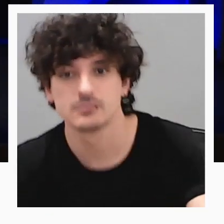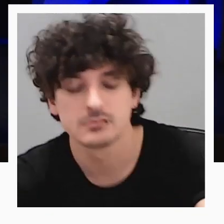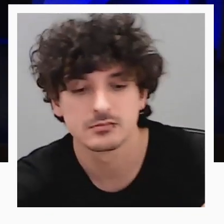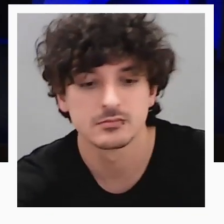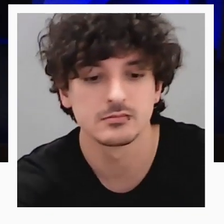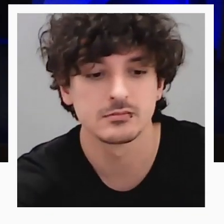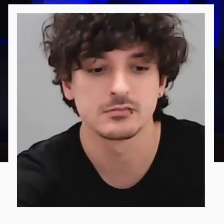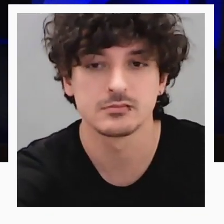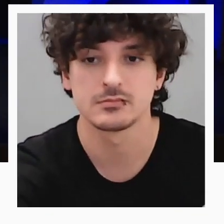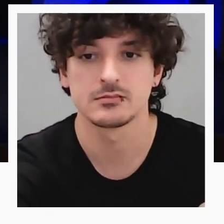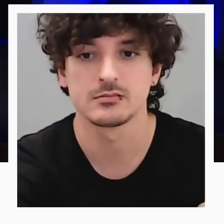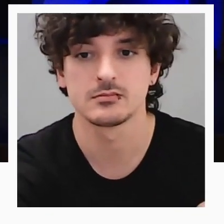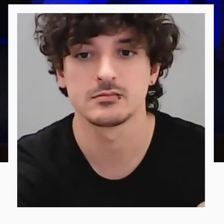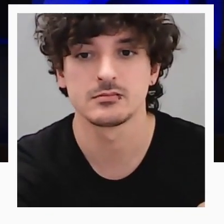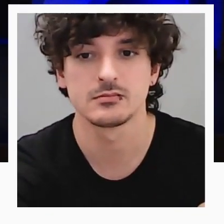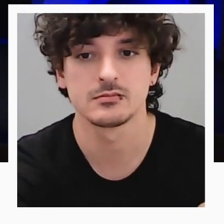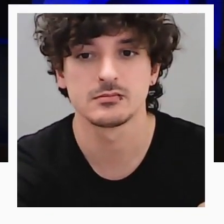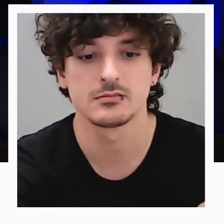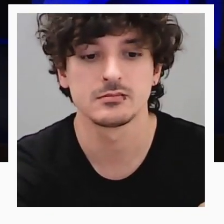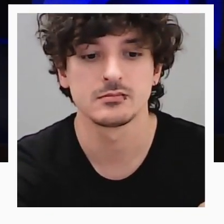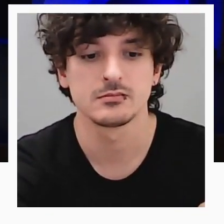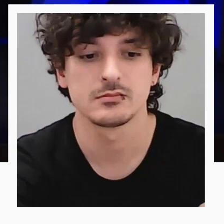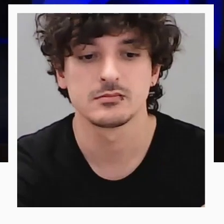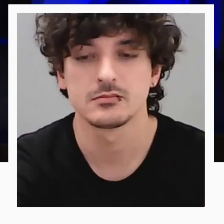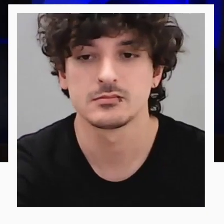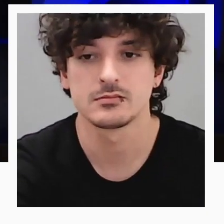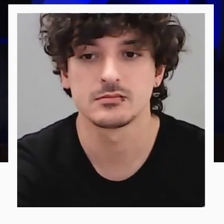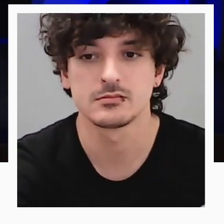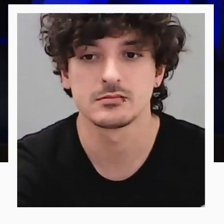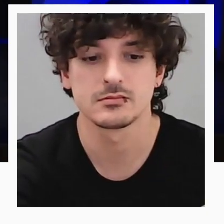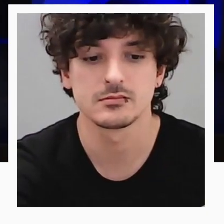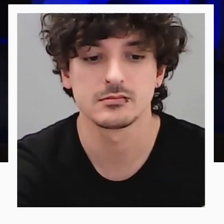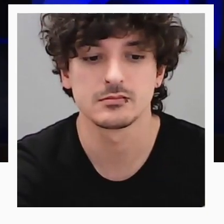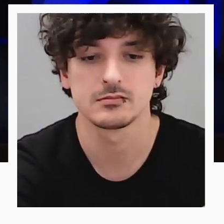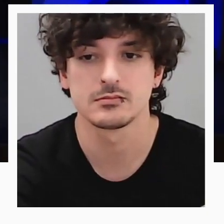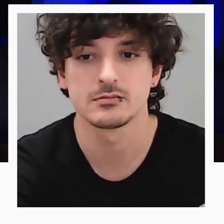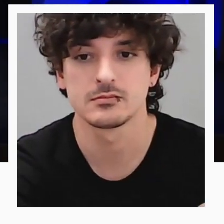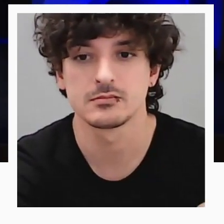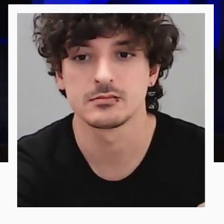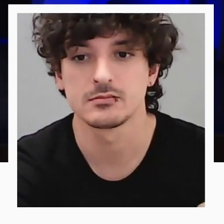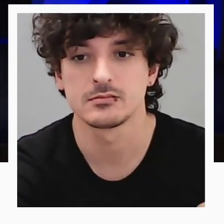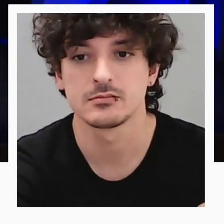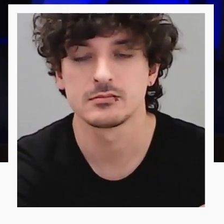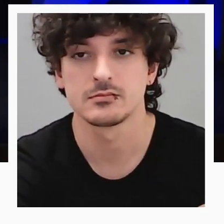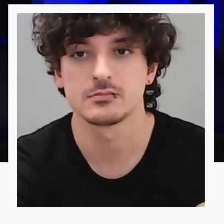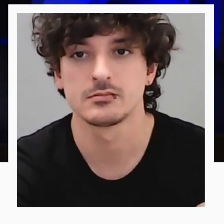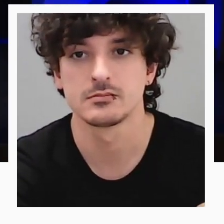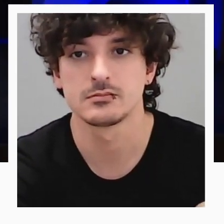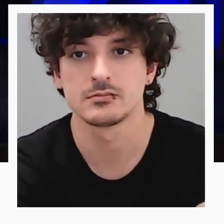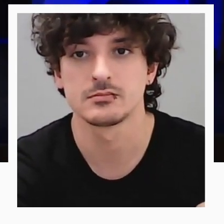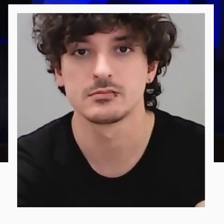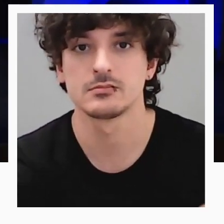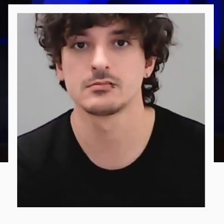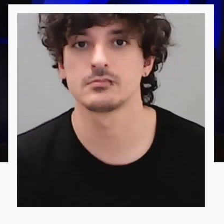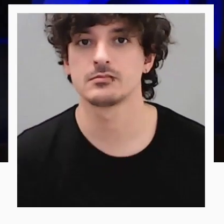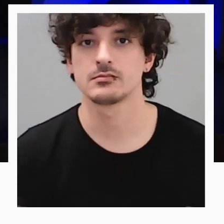me gustaría empezar comentando sobre el contexto de migración y de diversidad cultural, que es